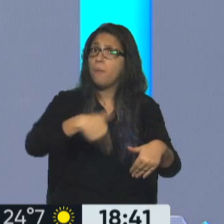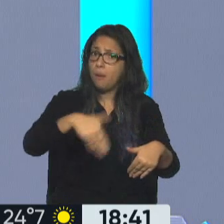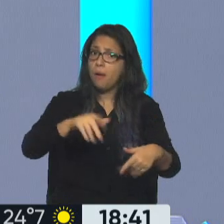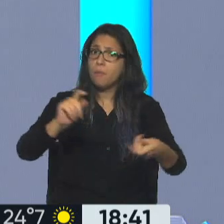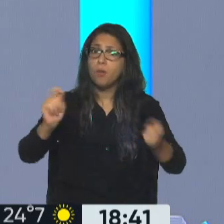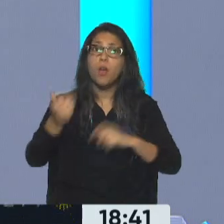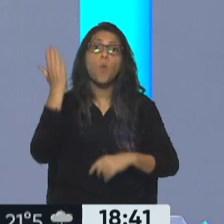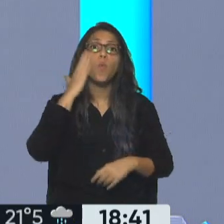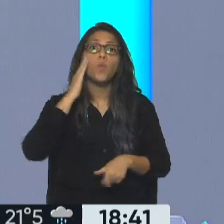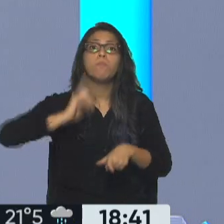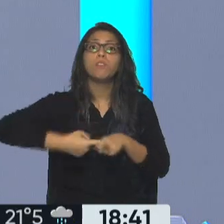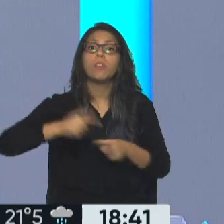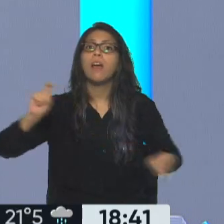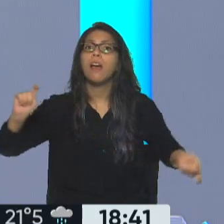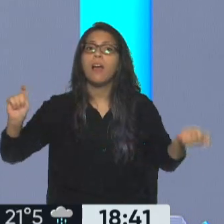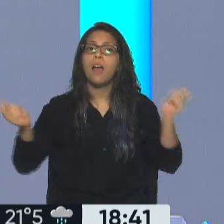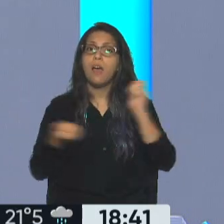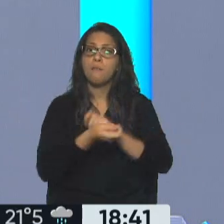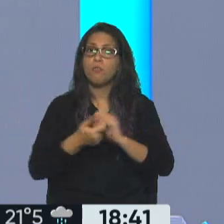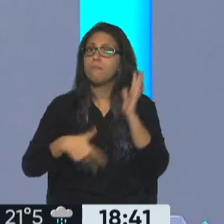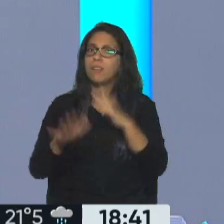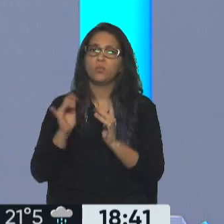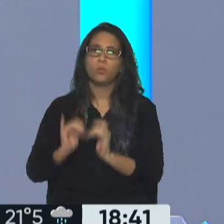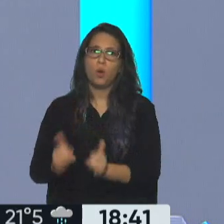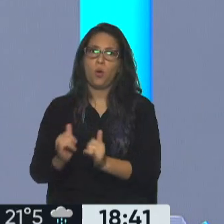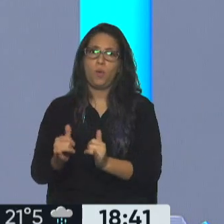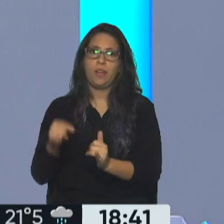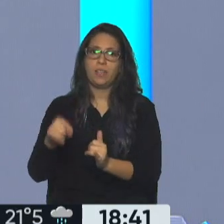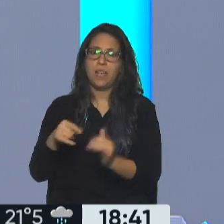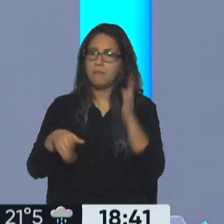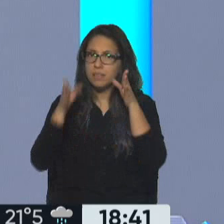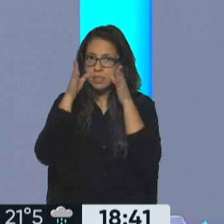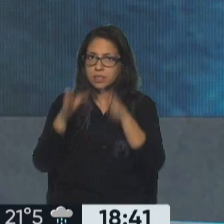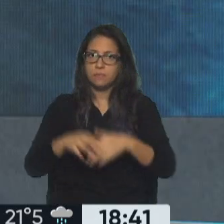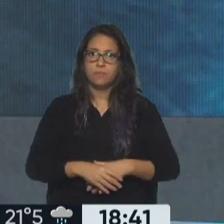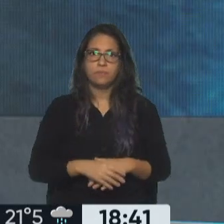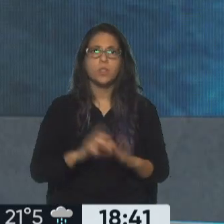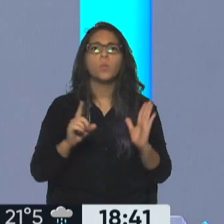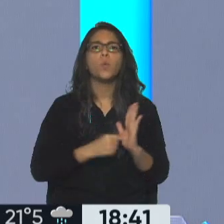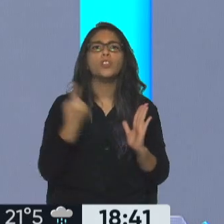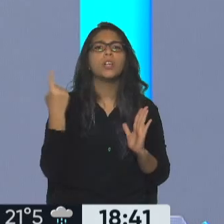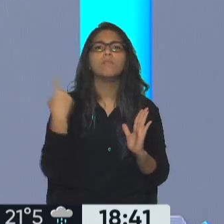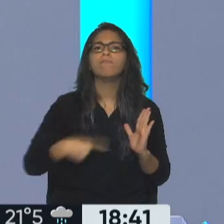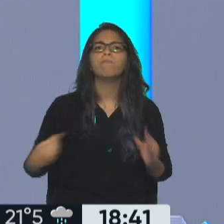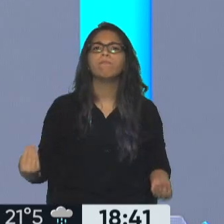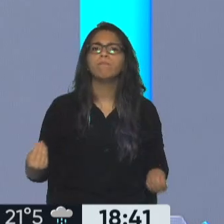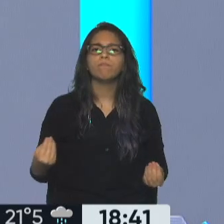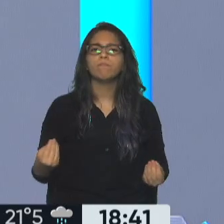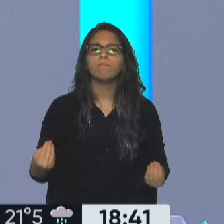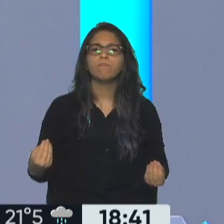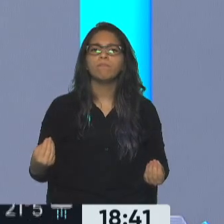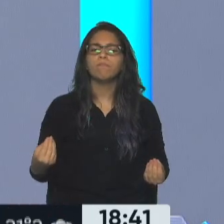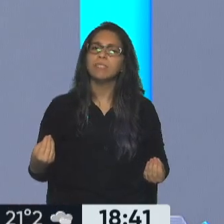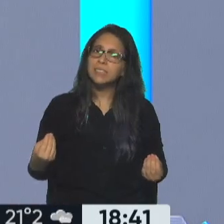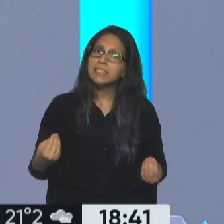en la cultura política sobre todo el segmento juvenil que es donde consiste la mayor atención no sé con Buenos Aires bueno Mirá